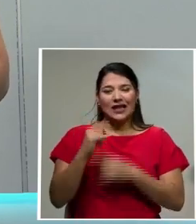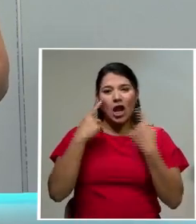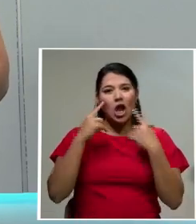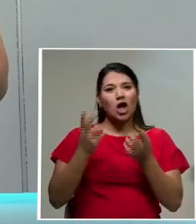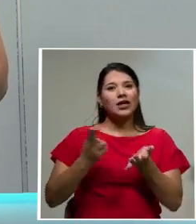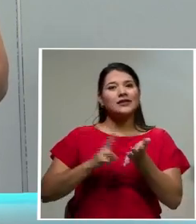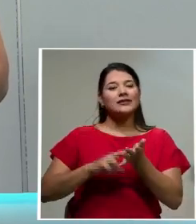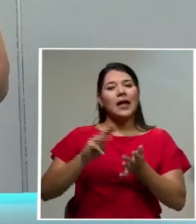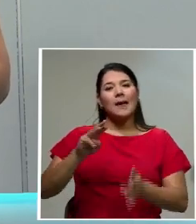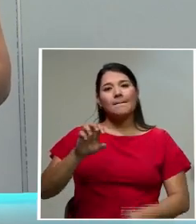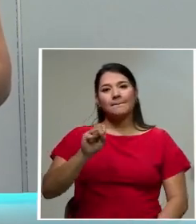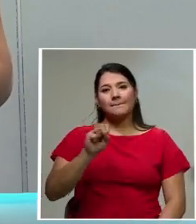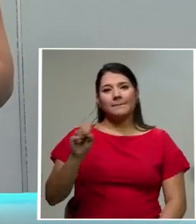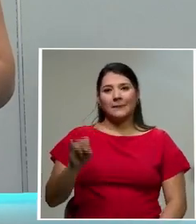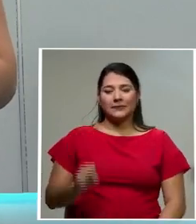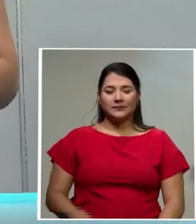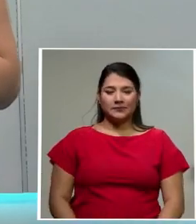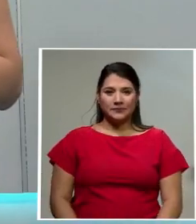de Lionel Messi.